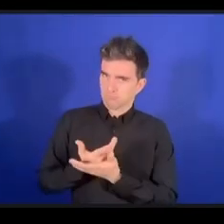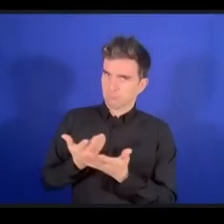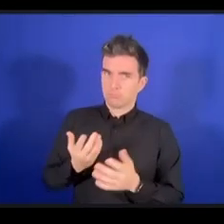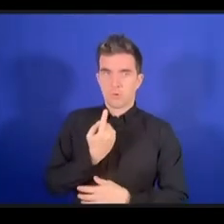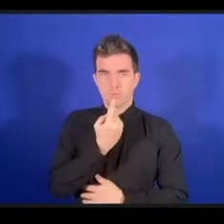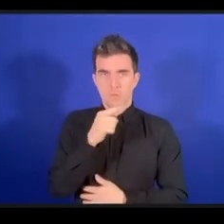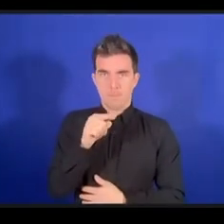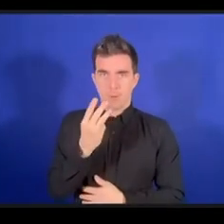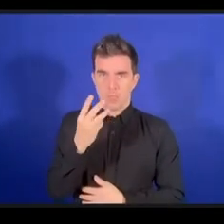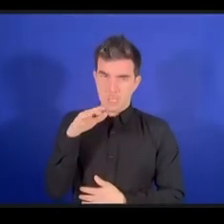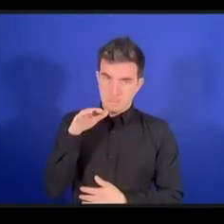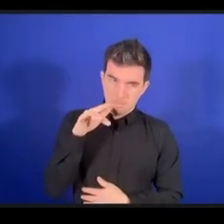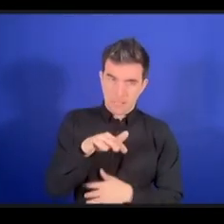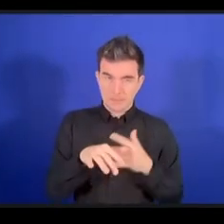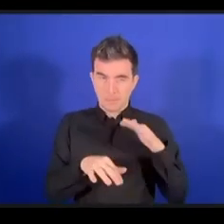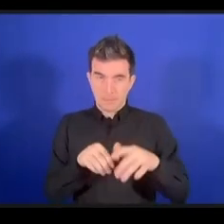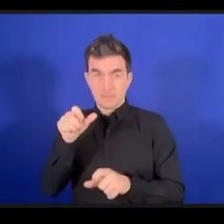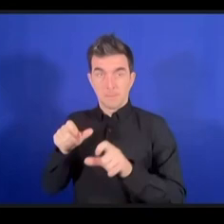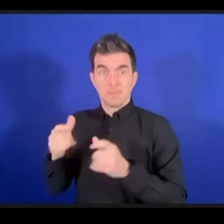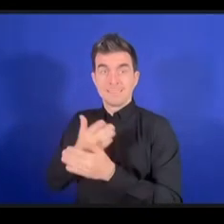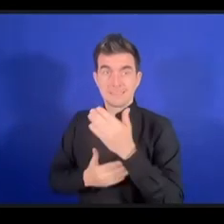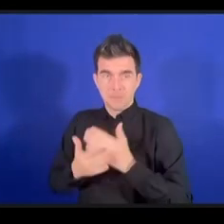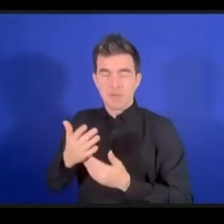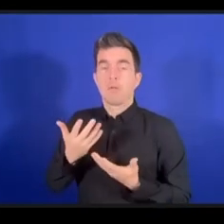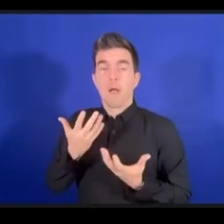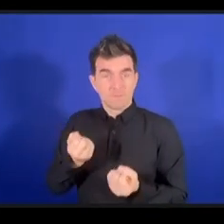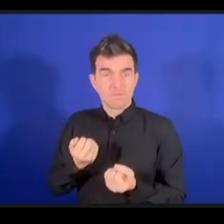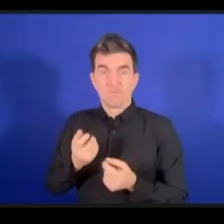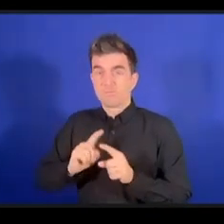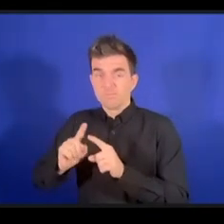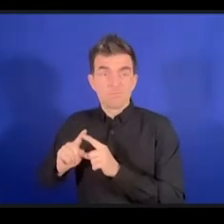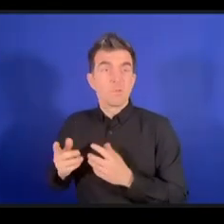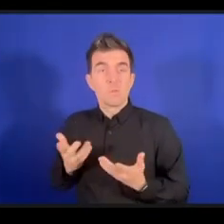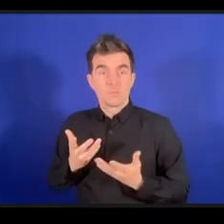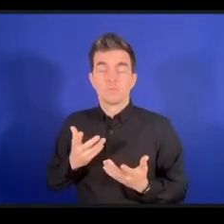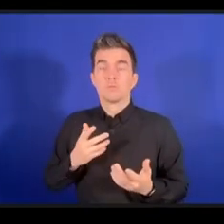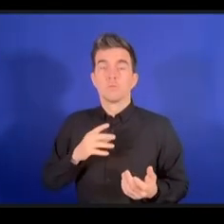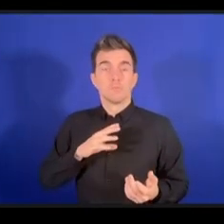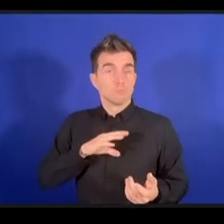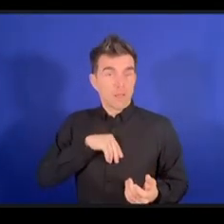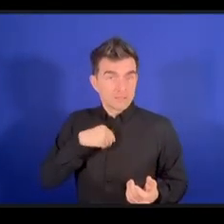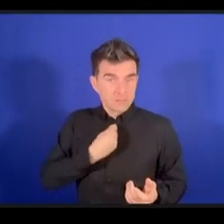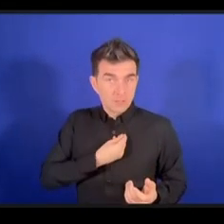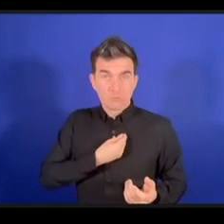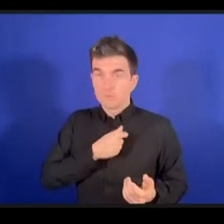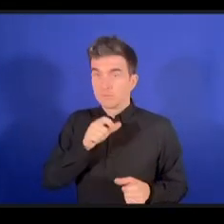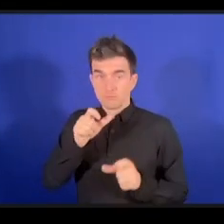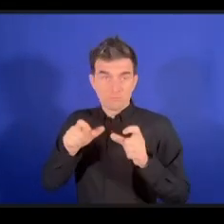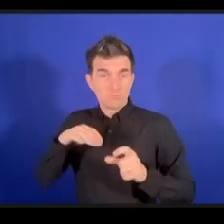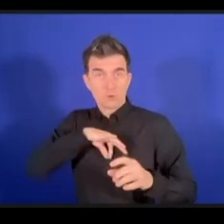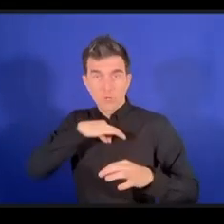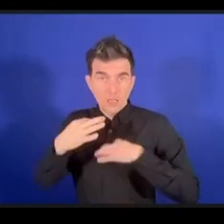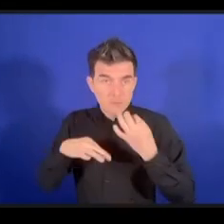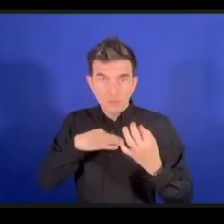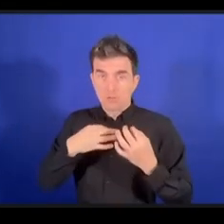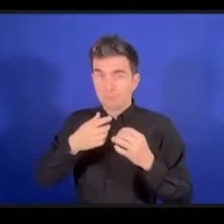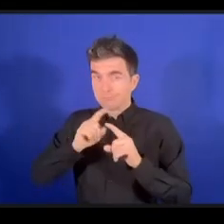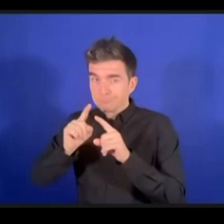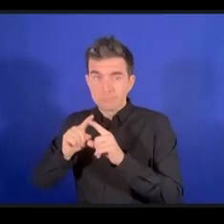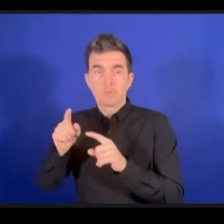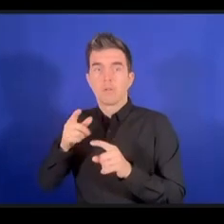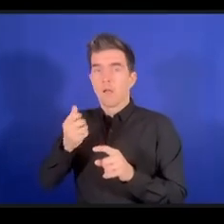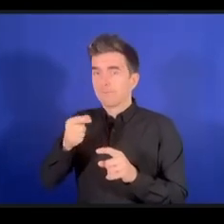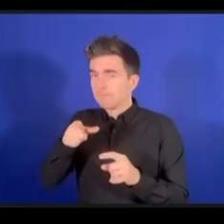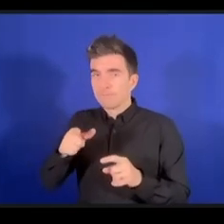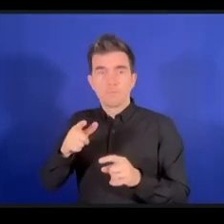en fronteras superando barreras geográficas raciales etcétera muchas veces he visto el